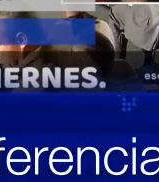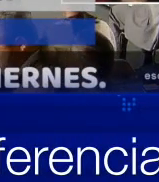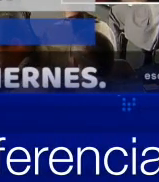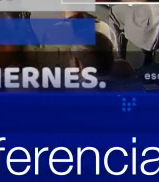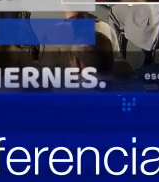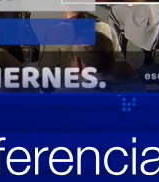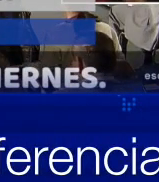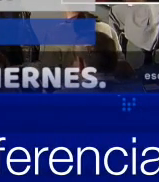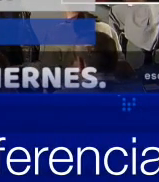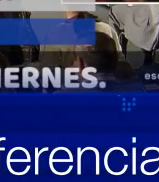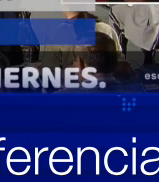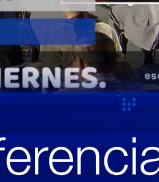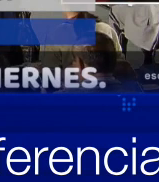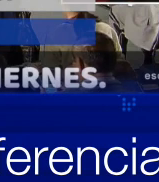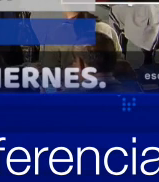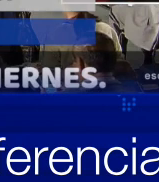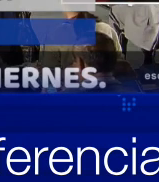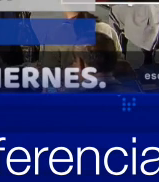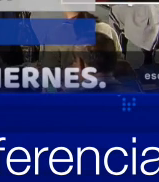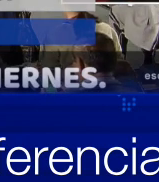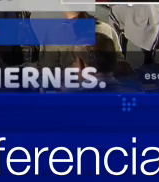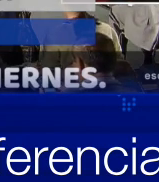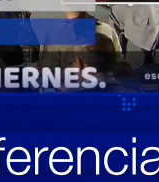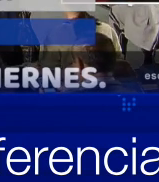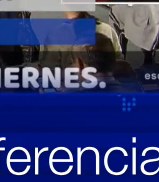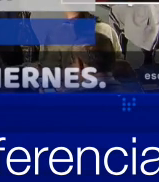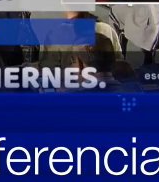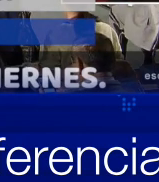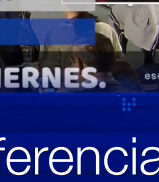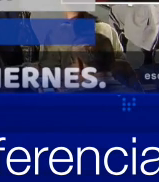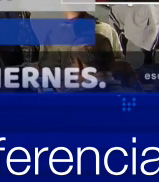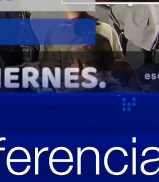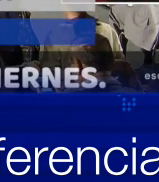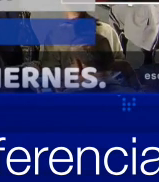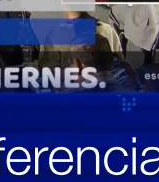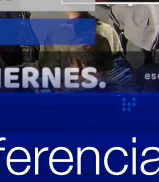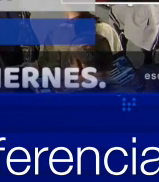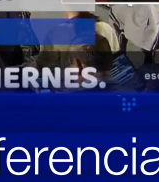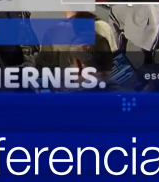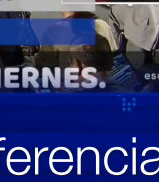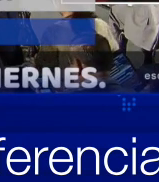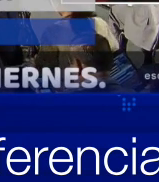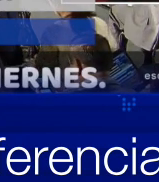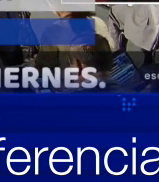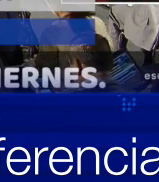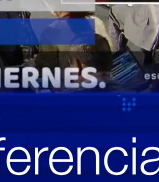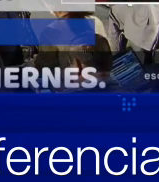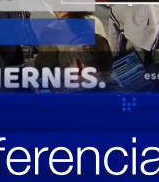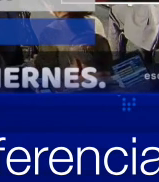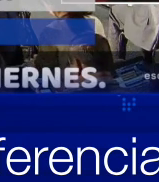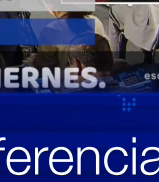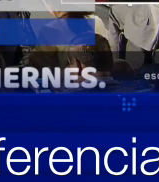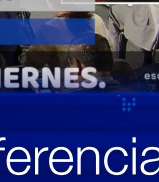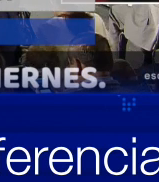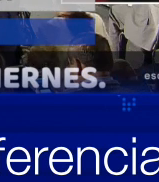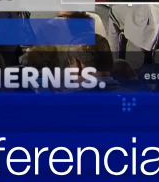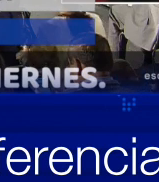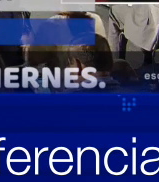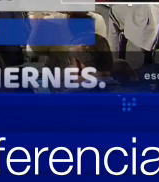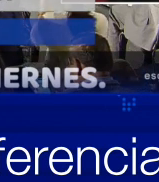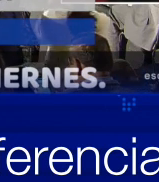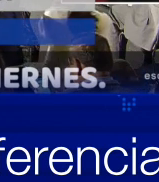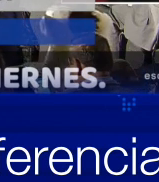tratar sobre la investigación que se está llevando a cabo para saber el